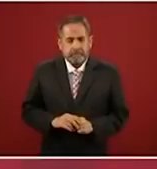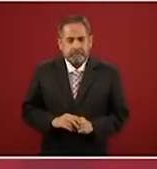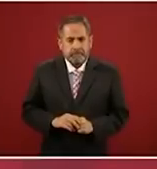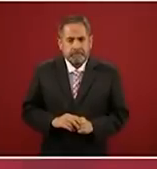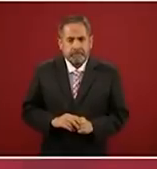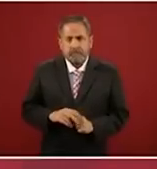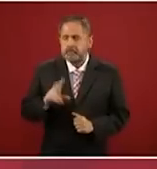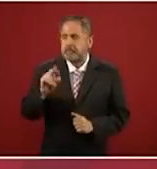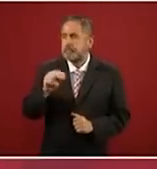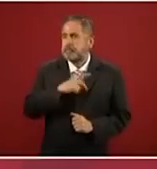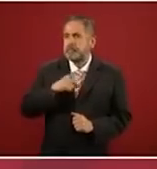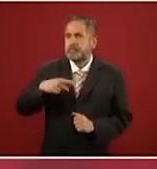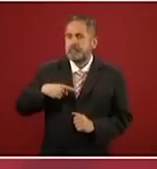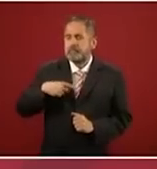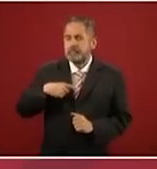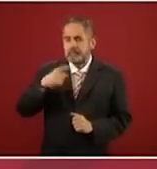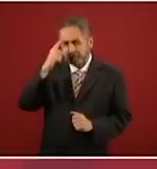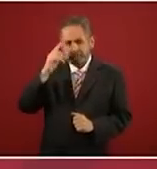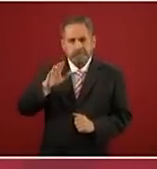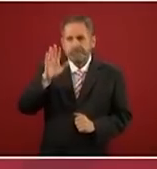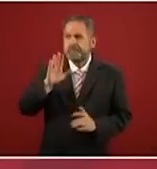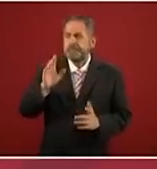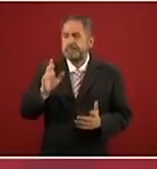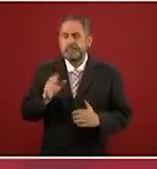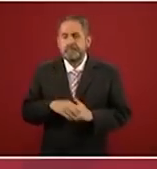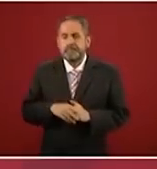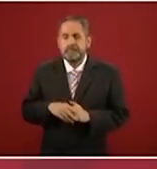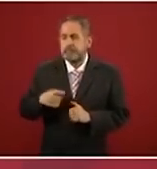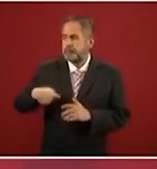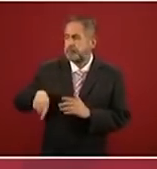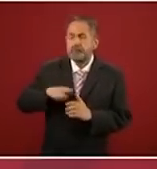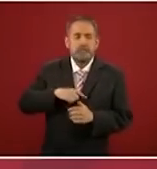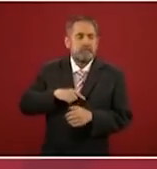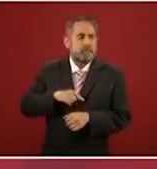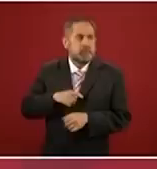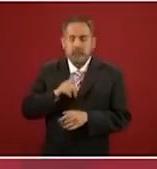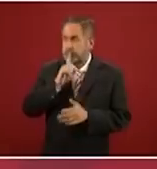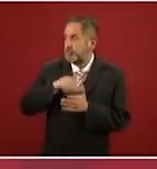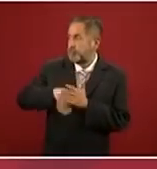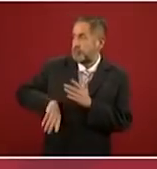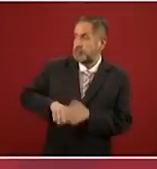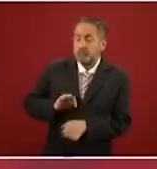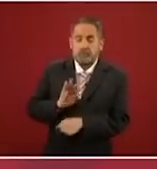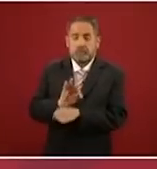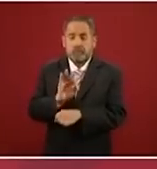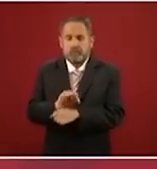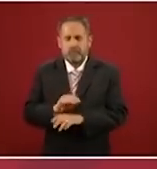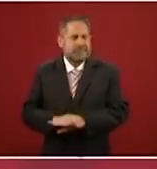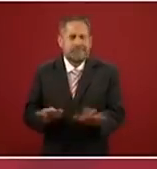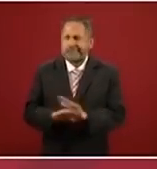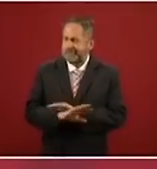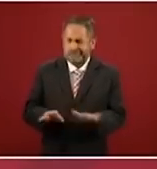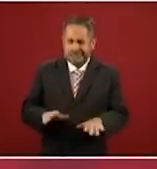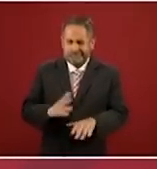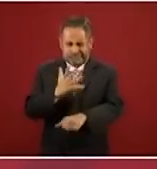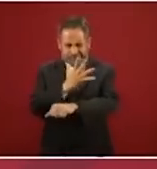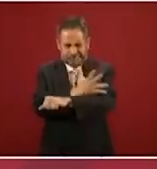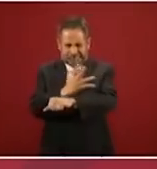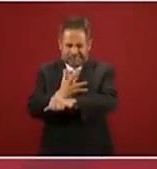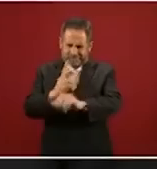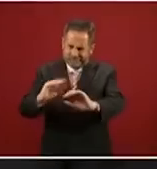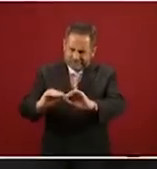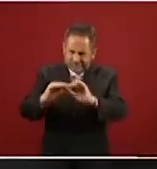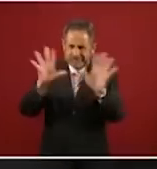parezca que nosotros estamos ocultando no nada transparencia completa